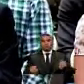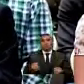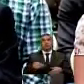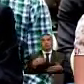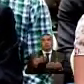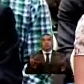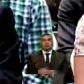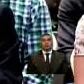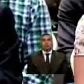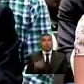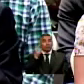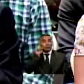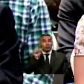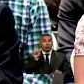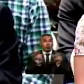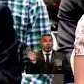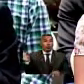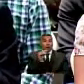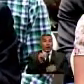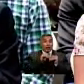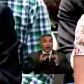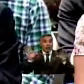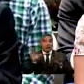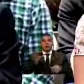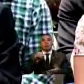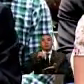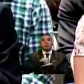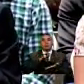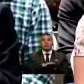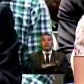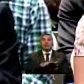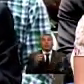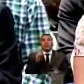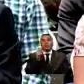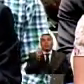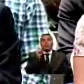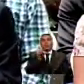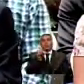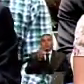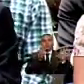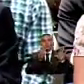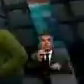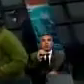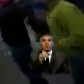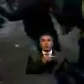mixto y para el público en general se establece en